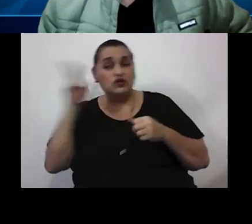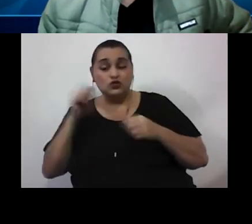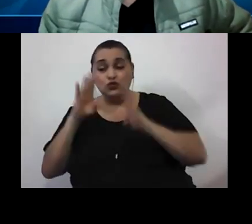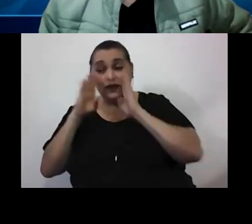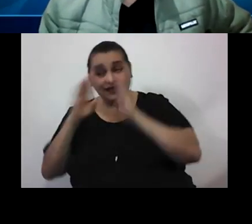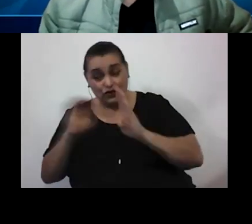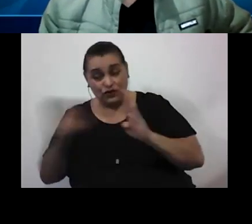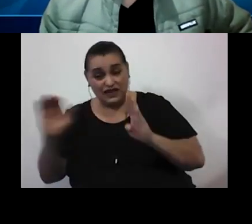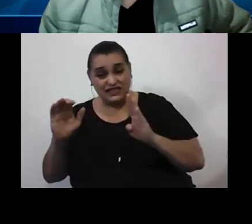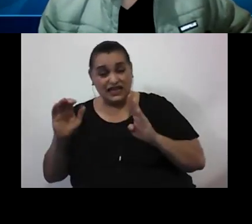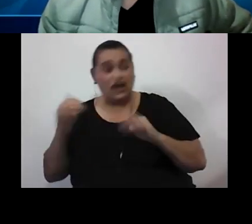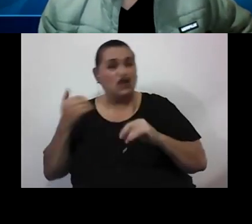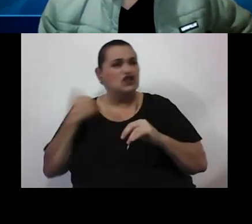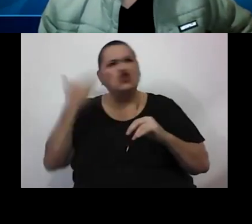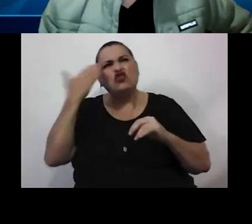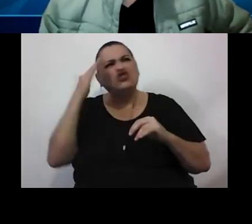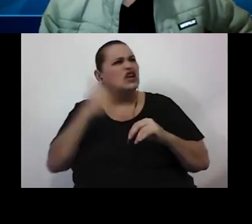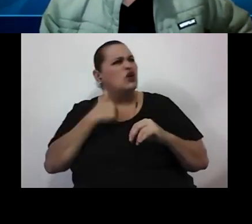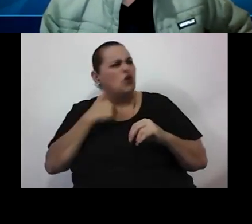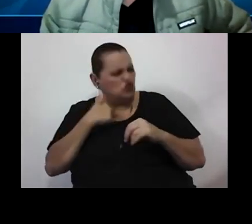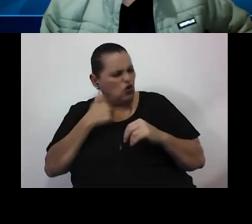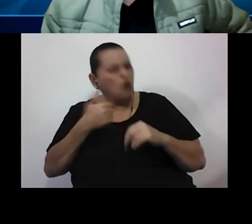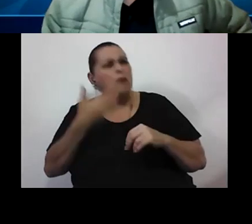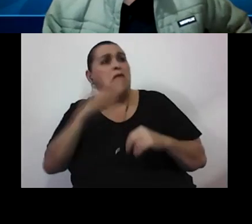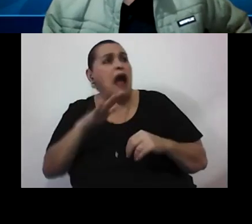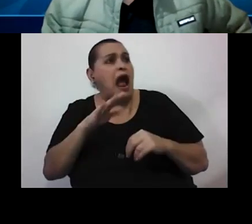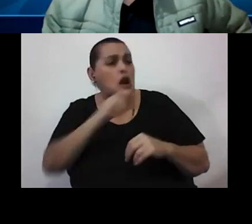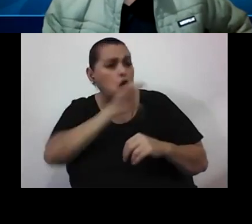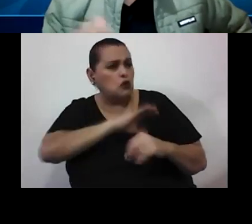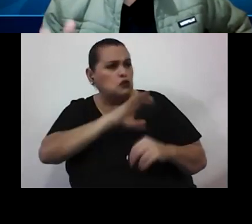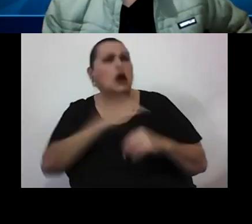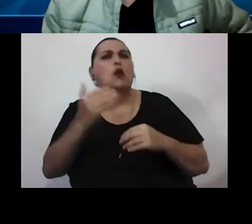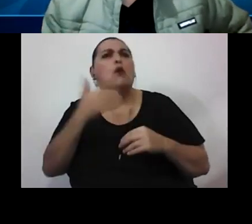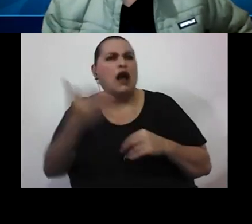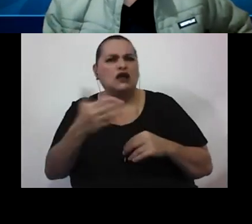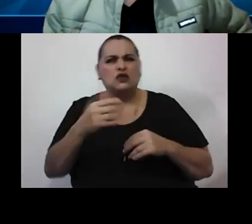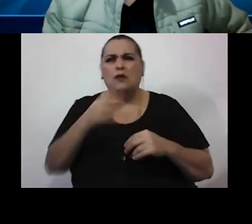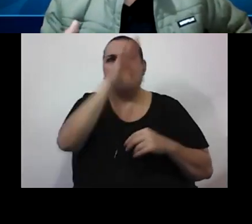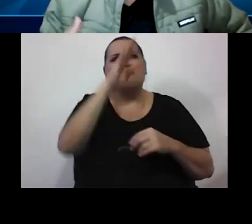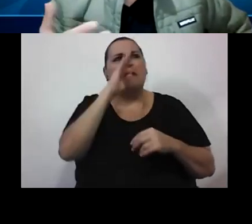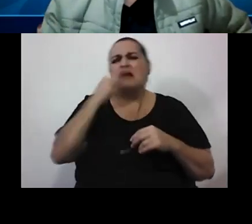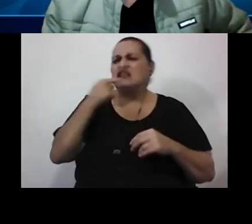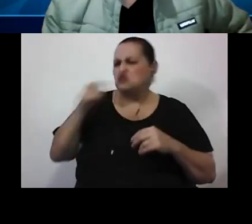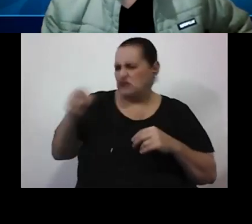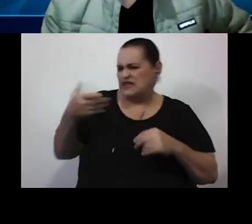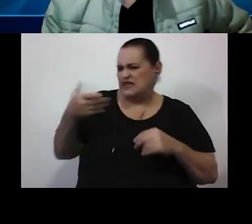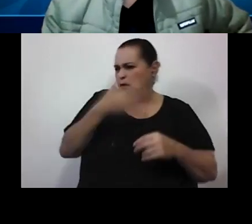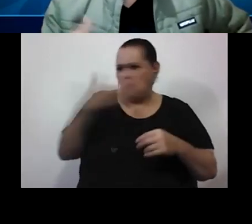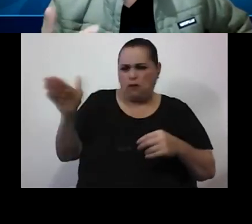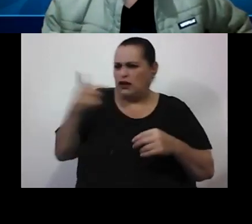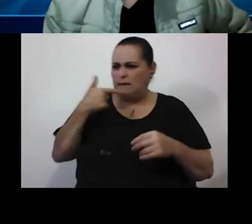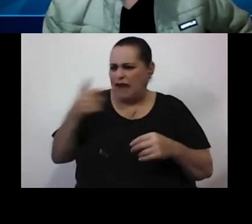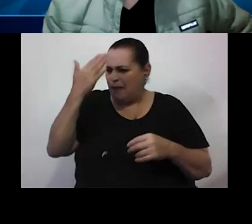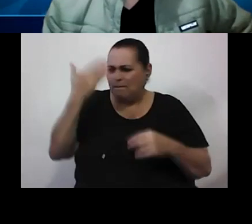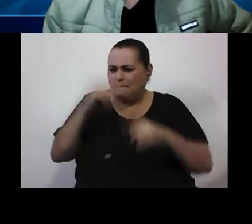sé cuándo es que yo me porto mal, ¿verdad? Porque nada más se le dice, es que usted se porta mal, sí, pero exactamente qué es lo que está haciendo, qué es